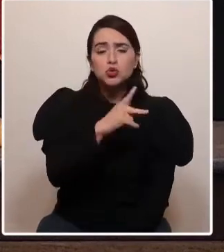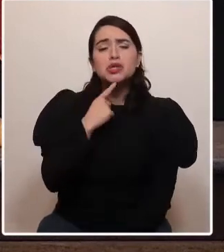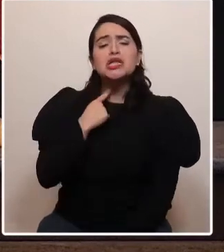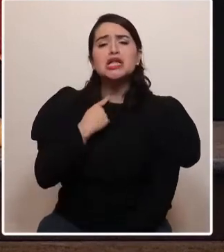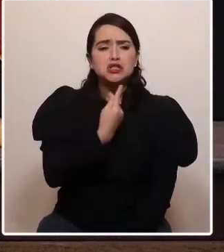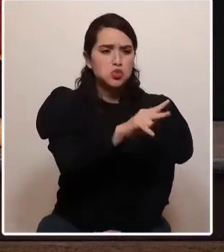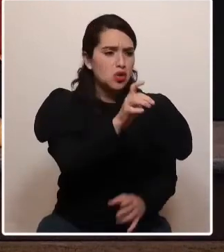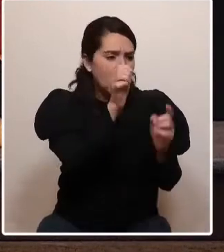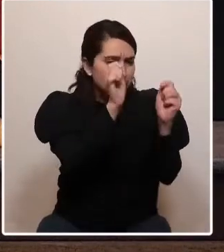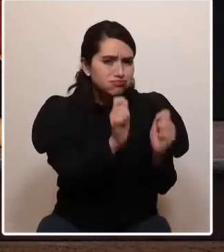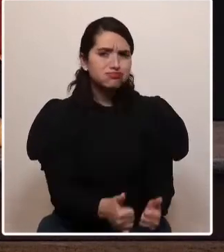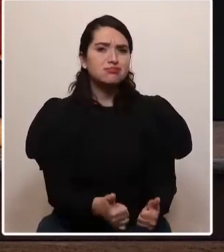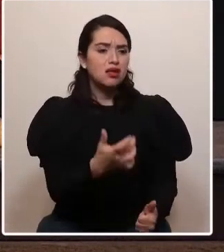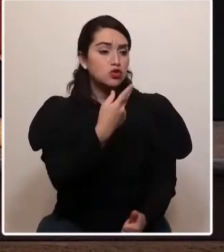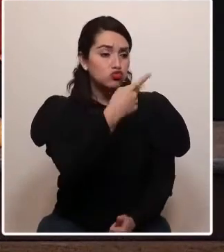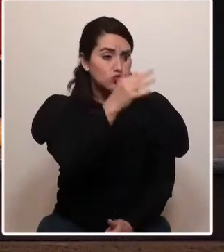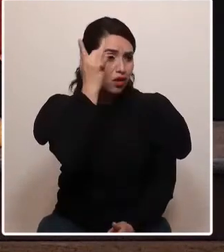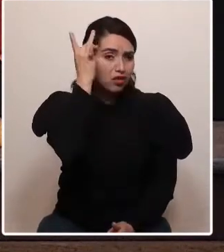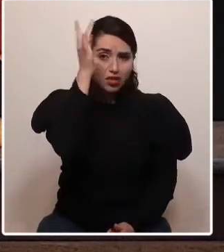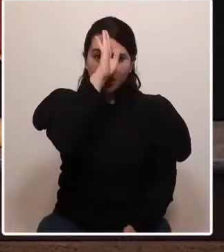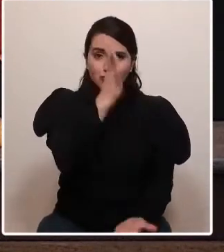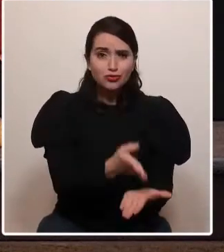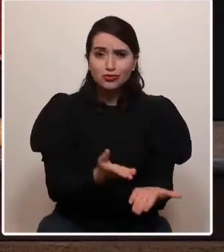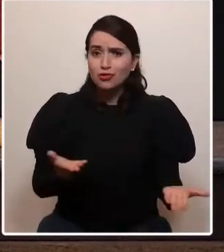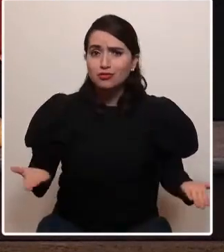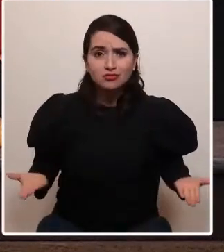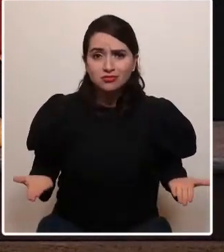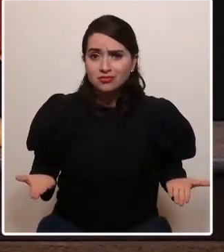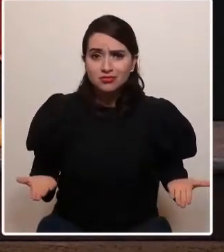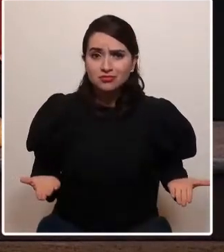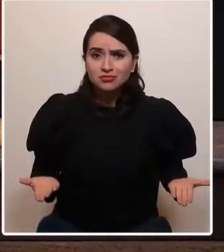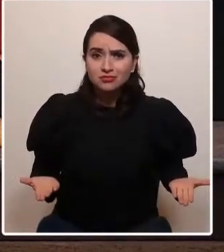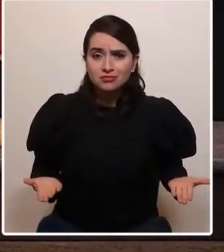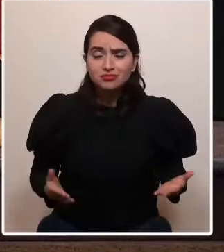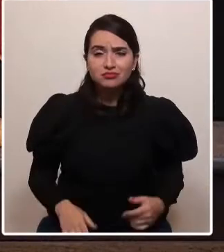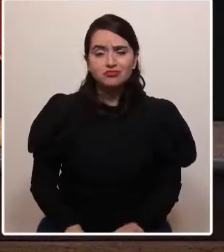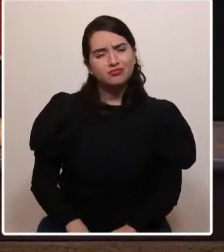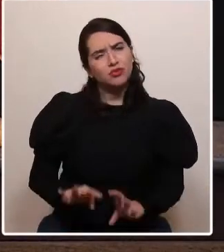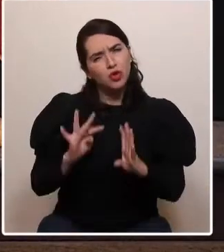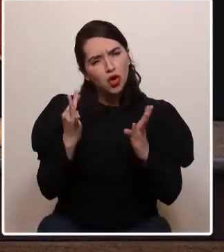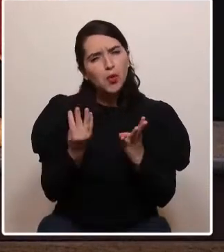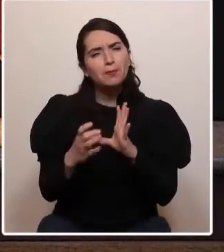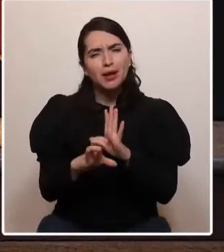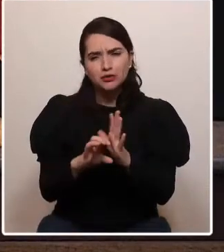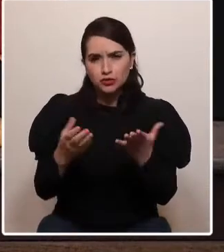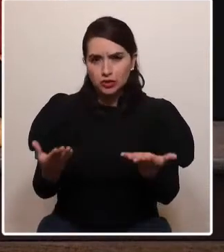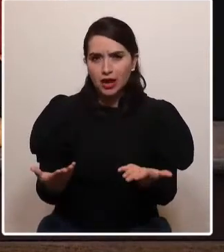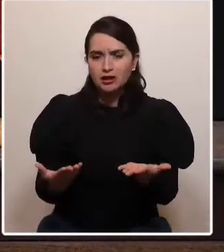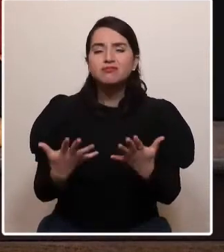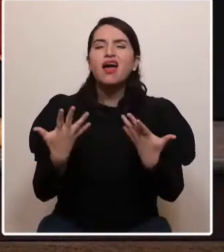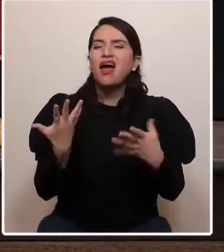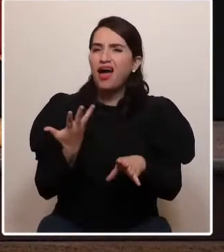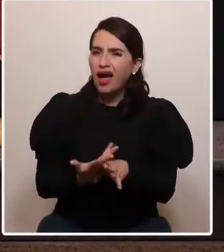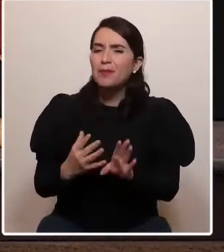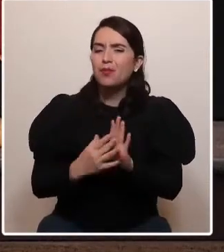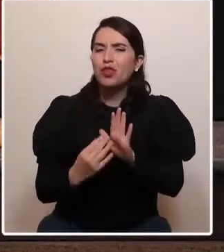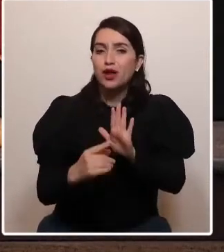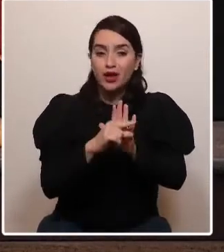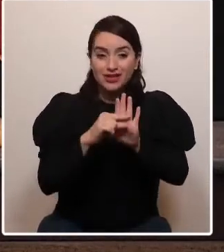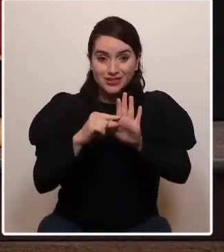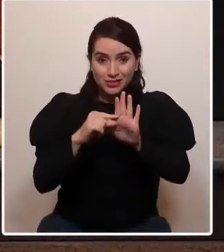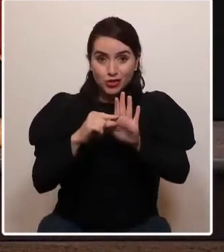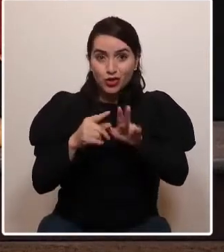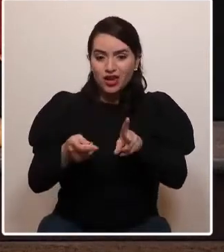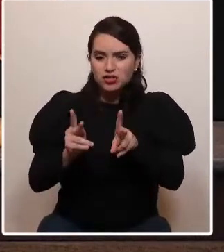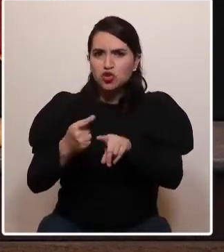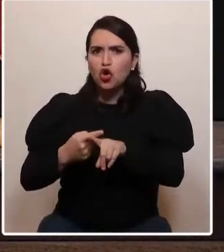propias inteligencias convencionales? Son muchos los ejemplos en que un inciso consagra un derecho y el siguiente